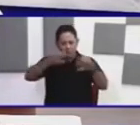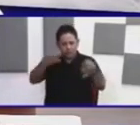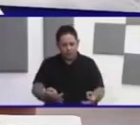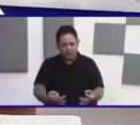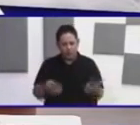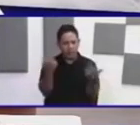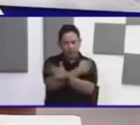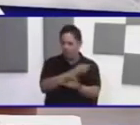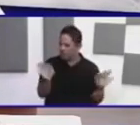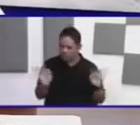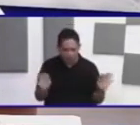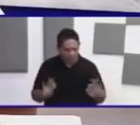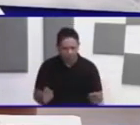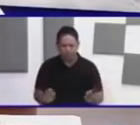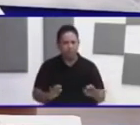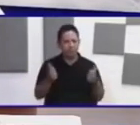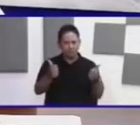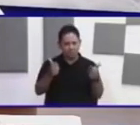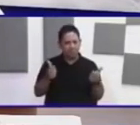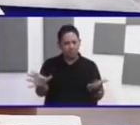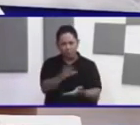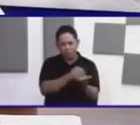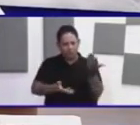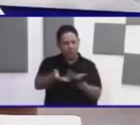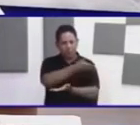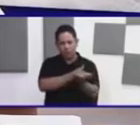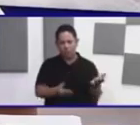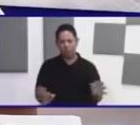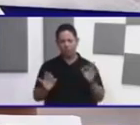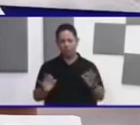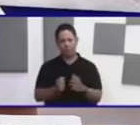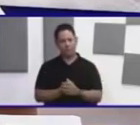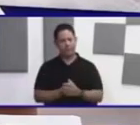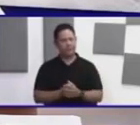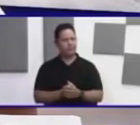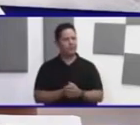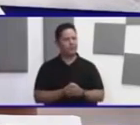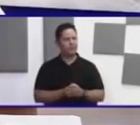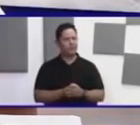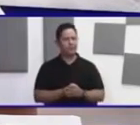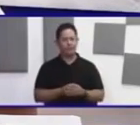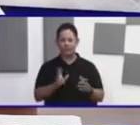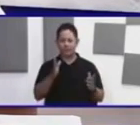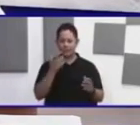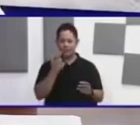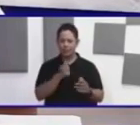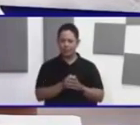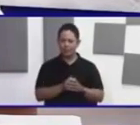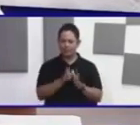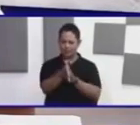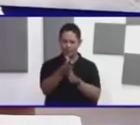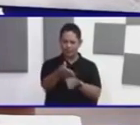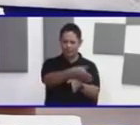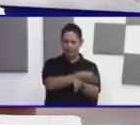a la tranquilidad y convivencia ciudadana. Y también quiero resaltar algo que cuando hablábamos en los consejos de